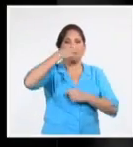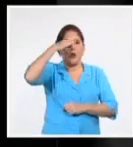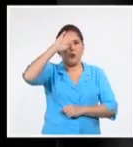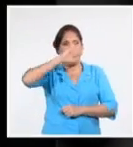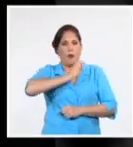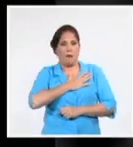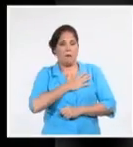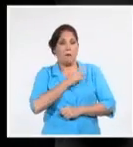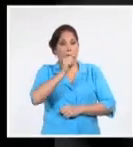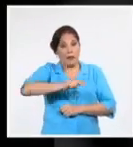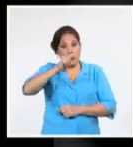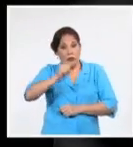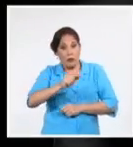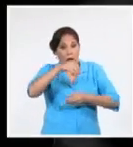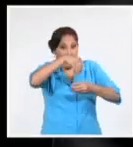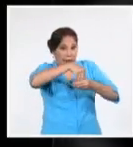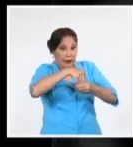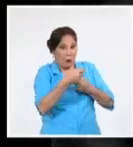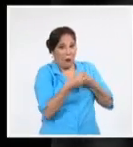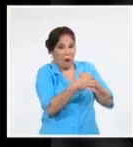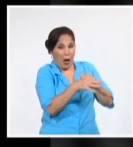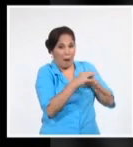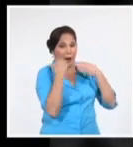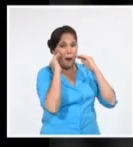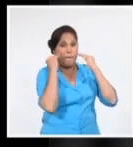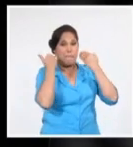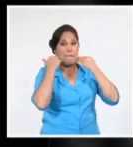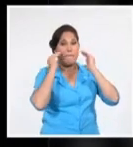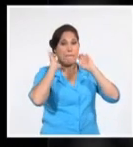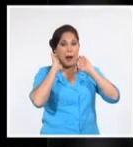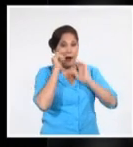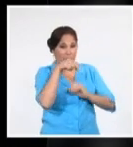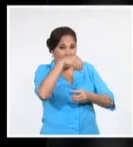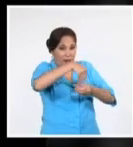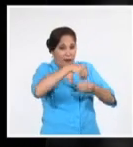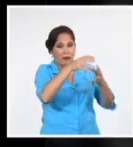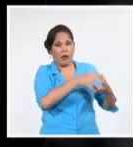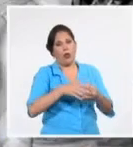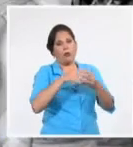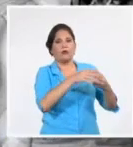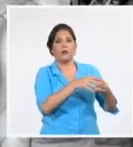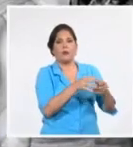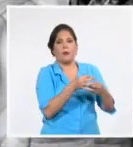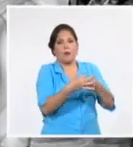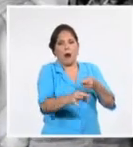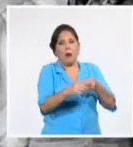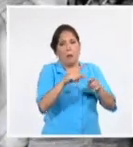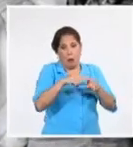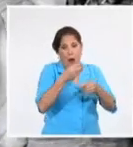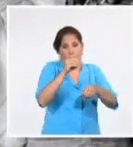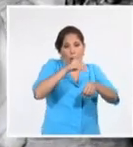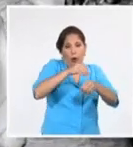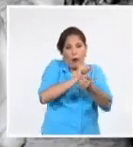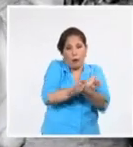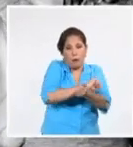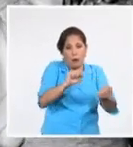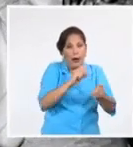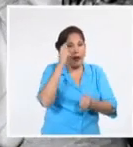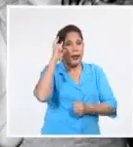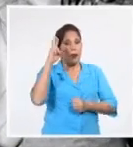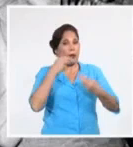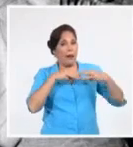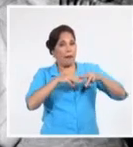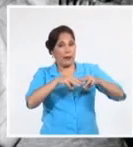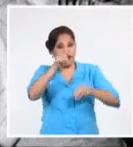por personas al servicio de la Agencia Central de Inteligencia de los Estados Unidos de Norteamérica. En recuerdo a los mártires de